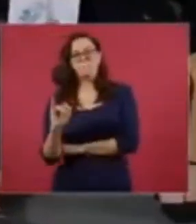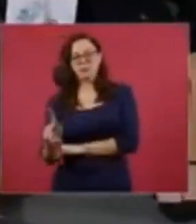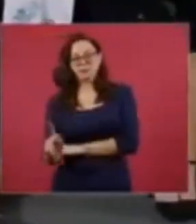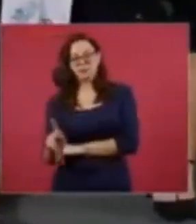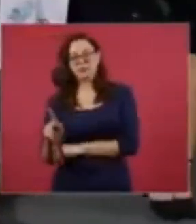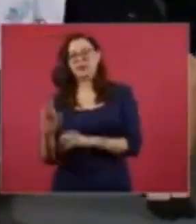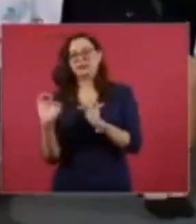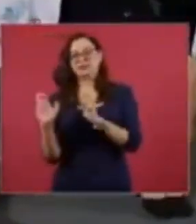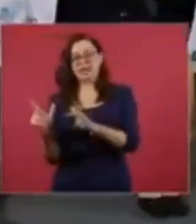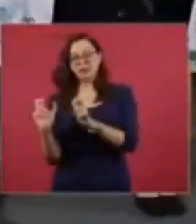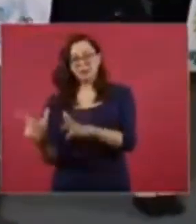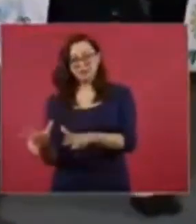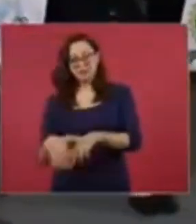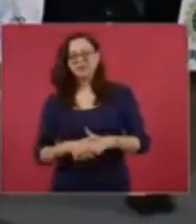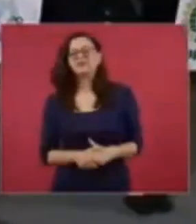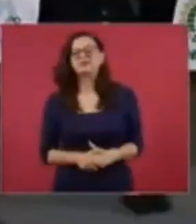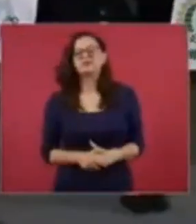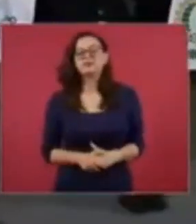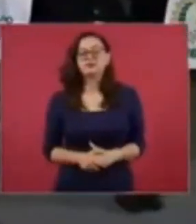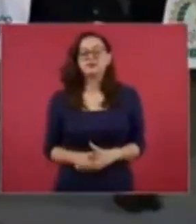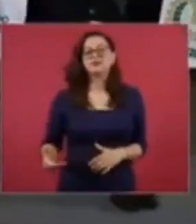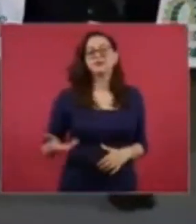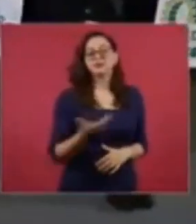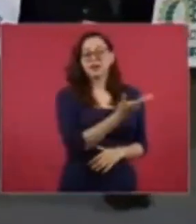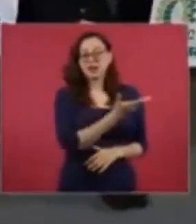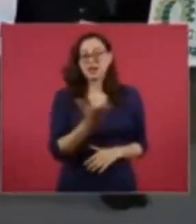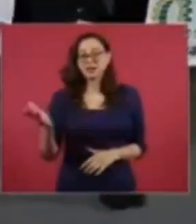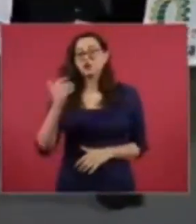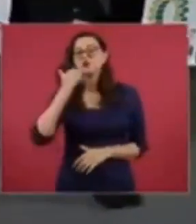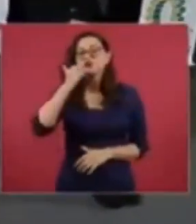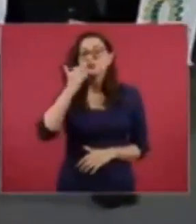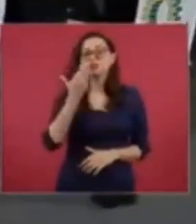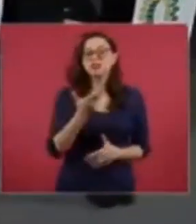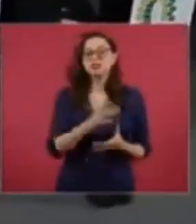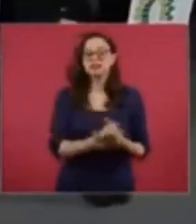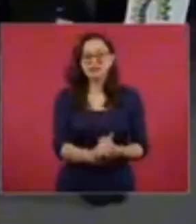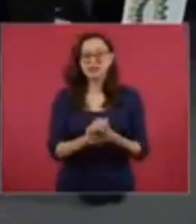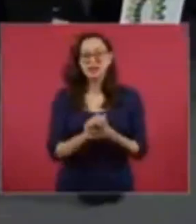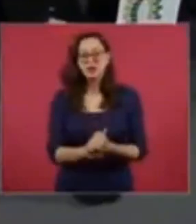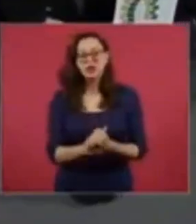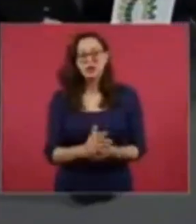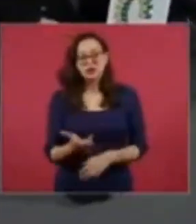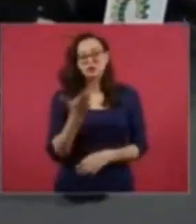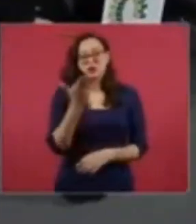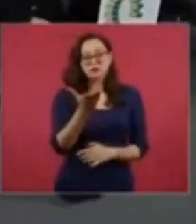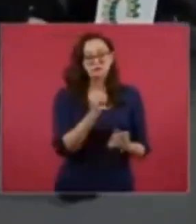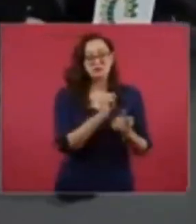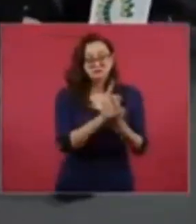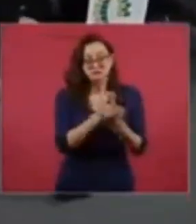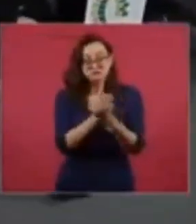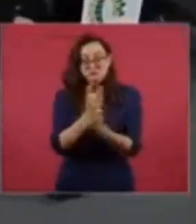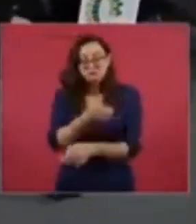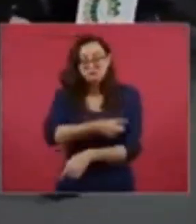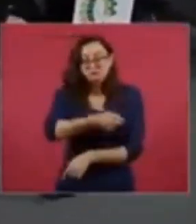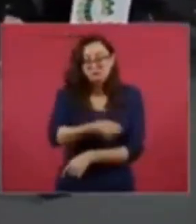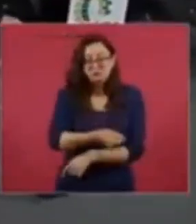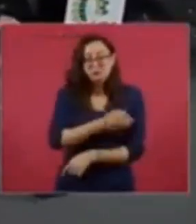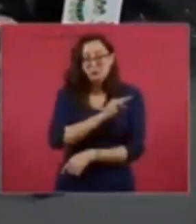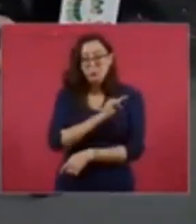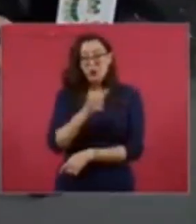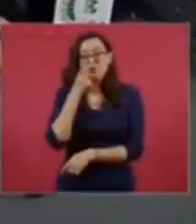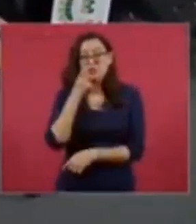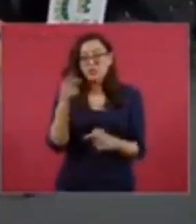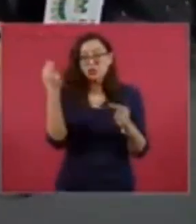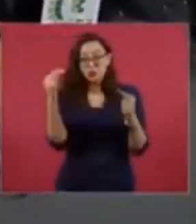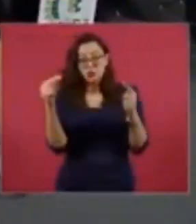Palenque, Chiapas. Ellos quisieran, señor presidente, saludarlos personalmente. No sé si me lo permite que los mencione